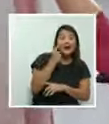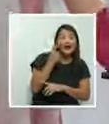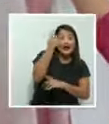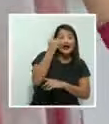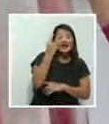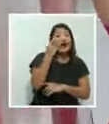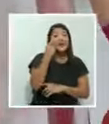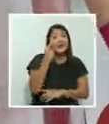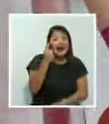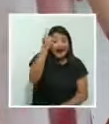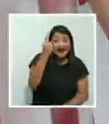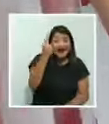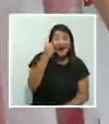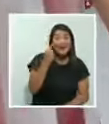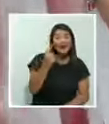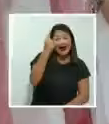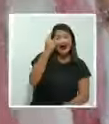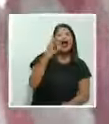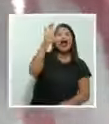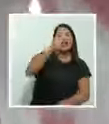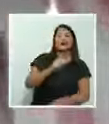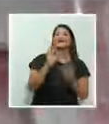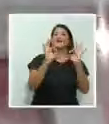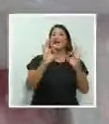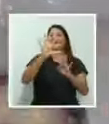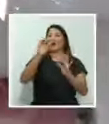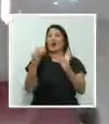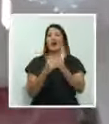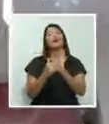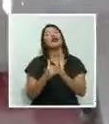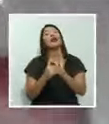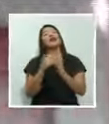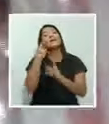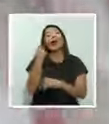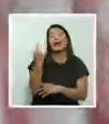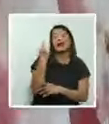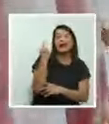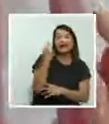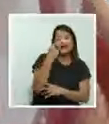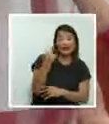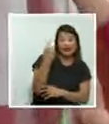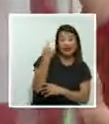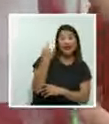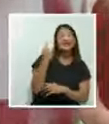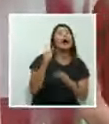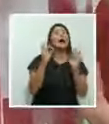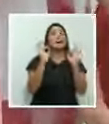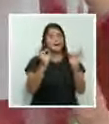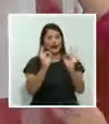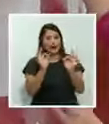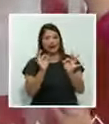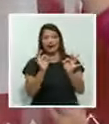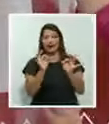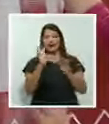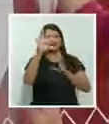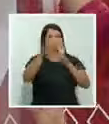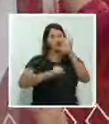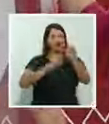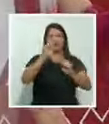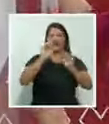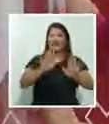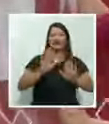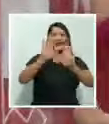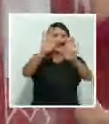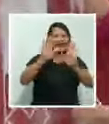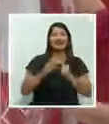Ahí arriba. Arriba, vea, vea, vea. Agárrenlo. Ese 50, exacto. Muy bien. Perfecto. Atrás. Eso. No, pero este están volando. Eso,